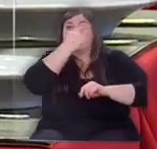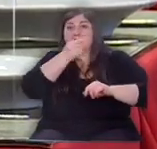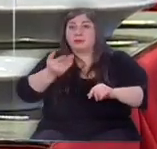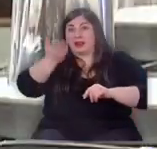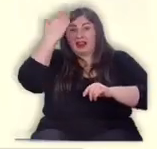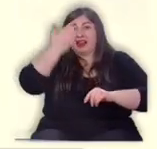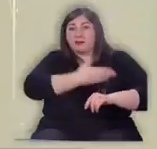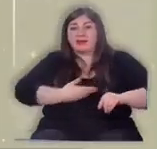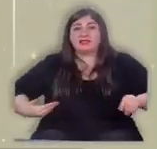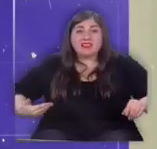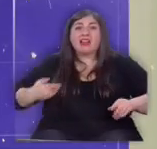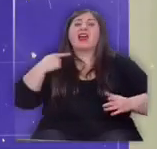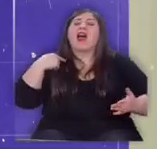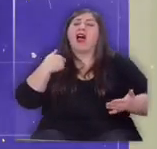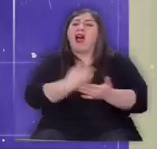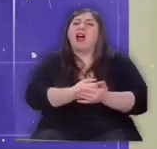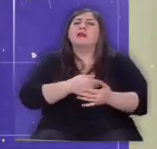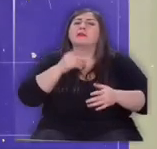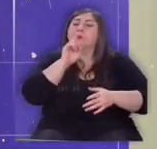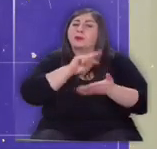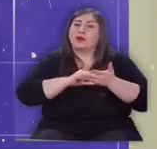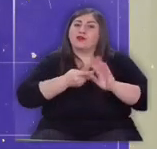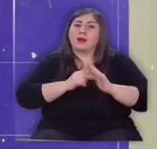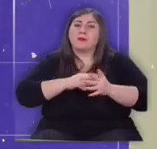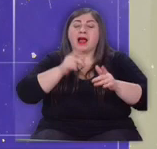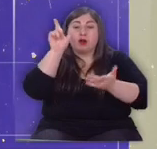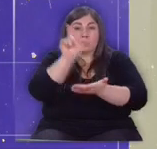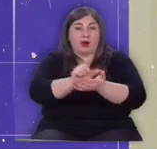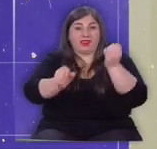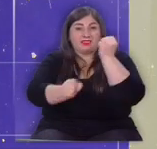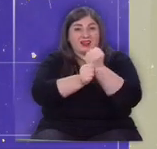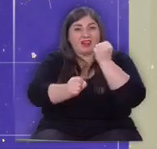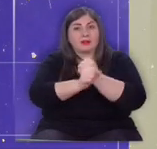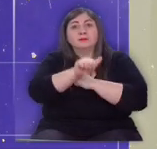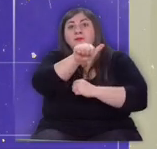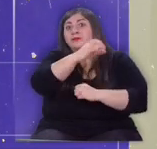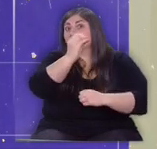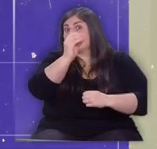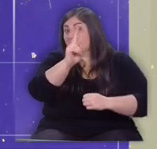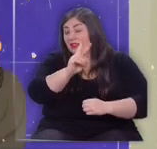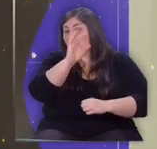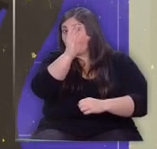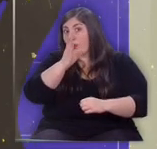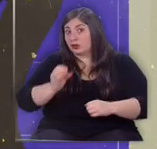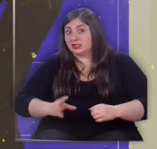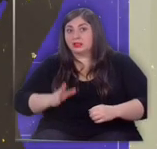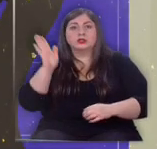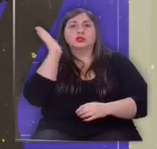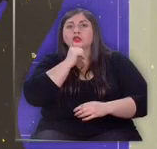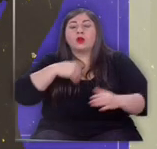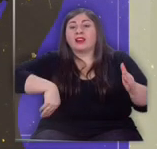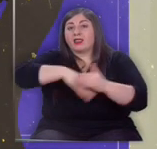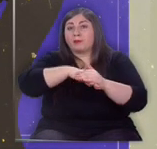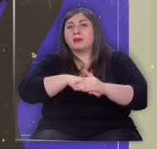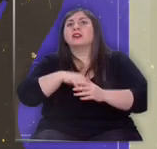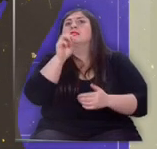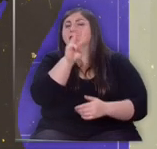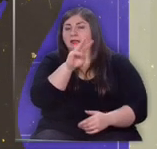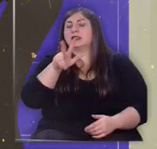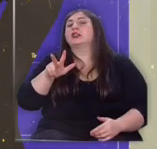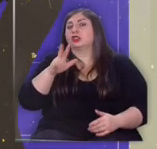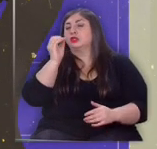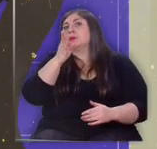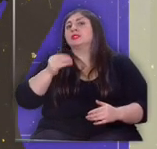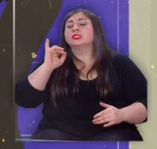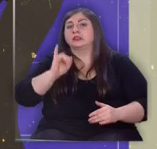y que también ha traído consecuencias en los puestos de trabajo. Si bien un 62% no ha reducido personal, un 38%